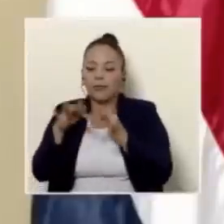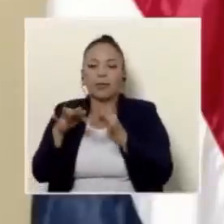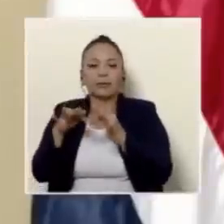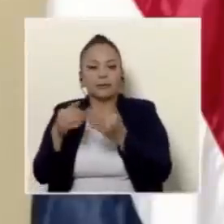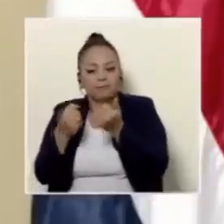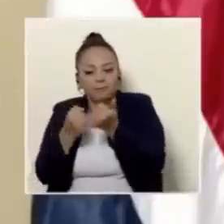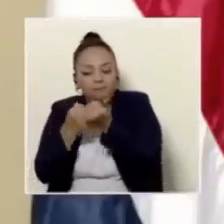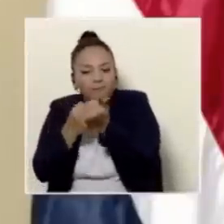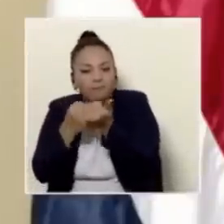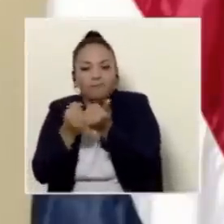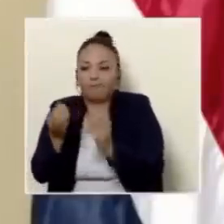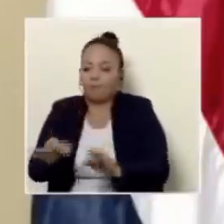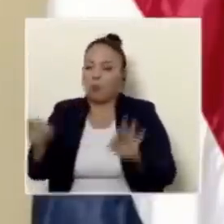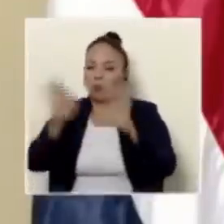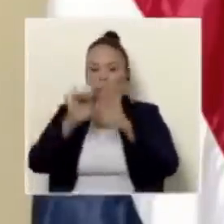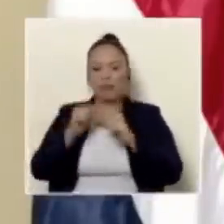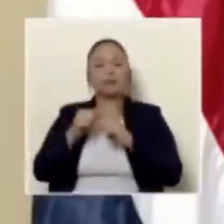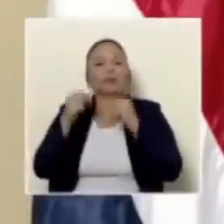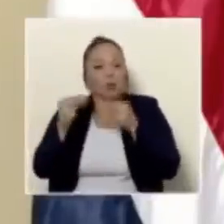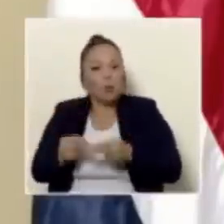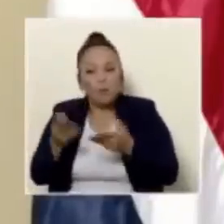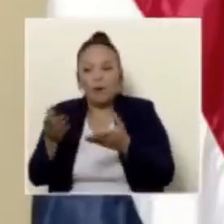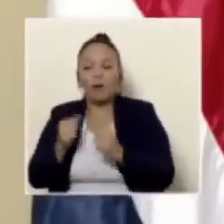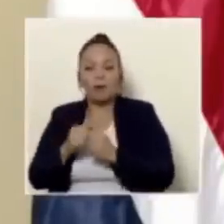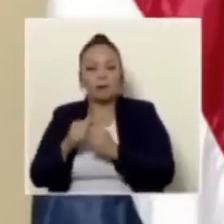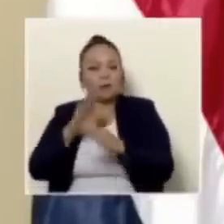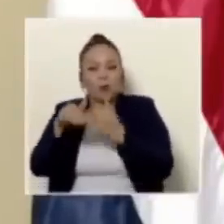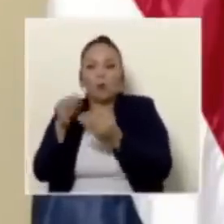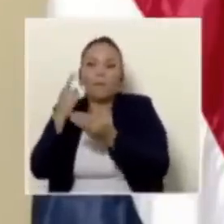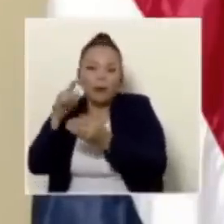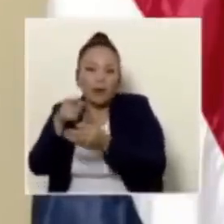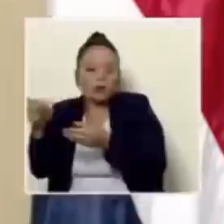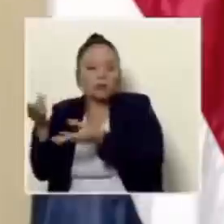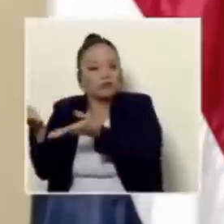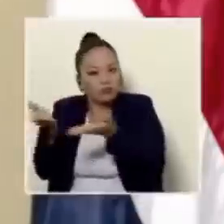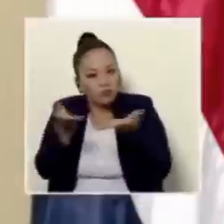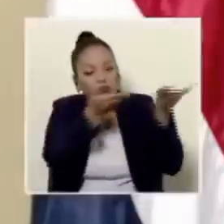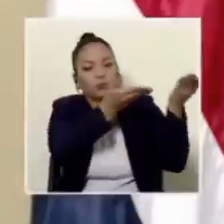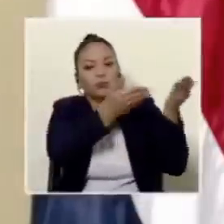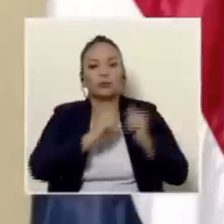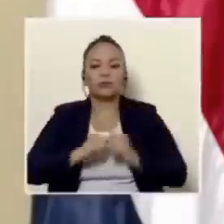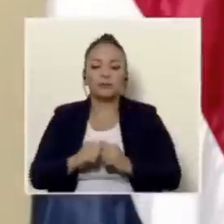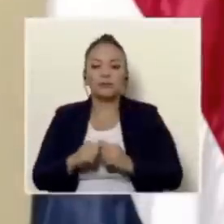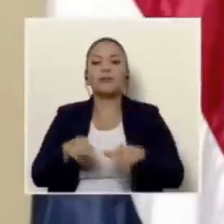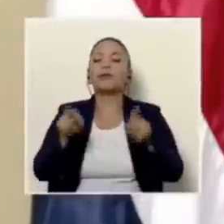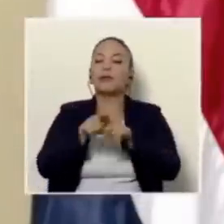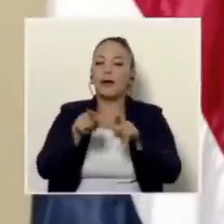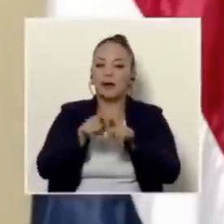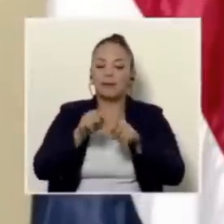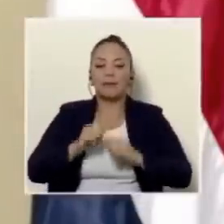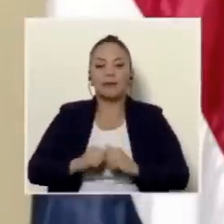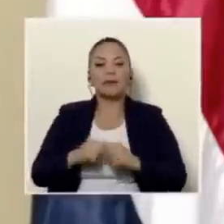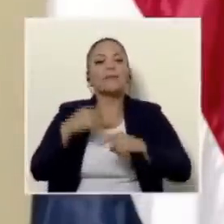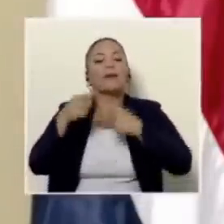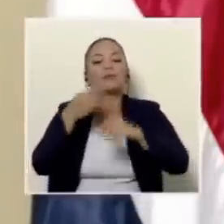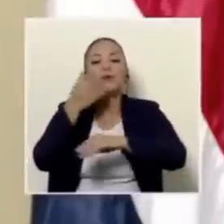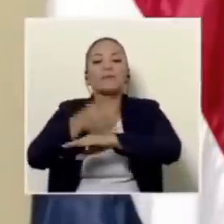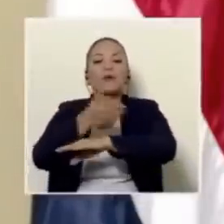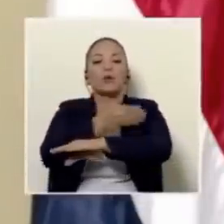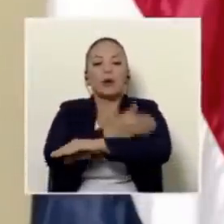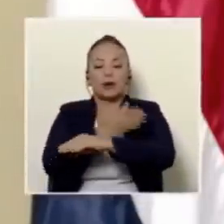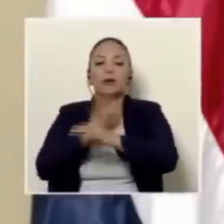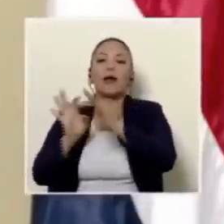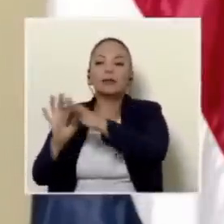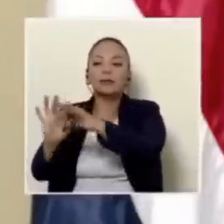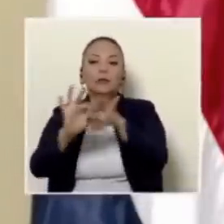esa asistencia elemental, humanitaria, que nos debemos, ¿verdad? Y también vamos a mejorar